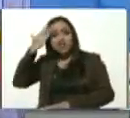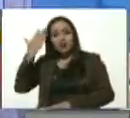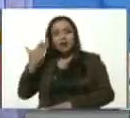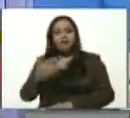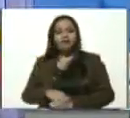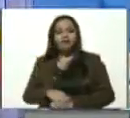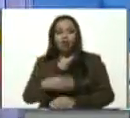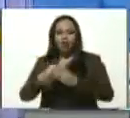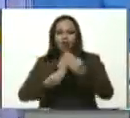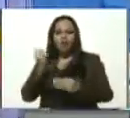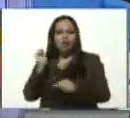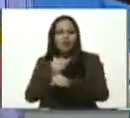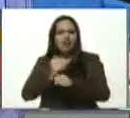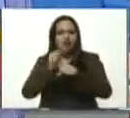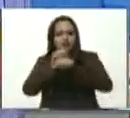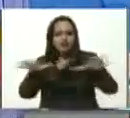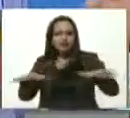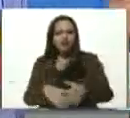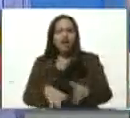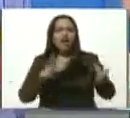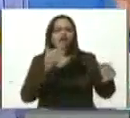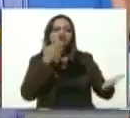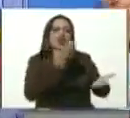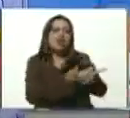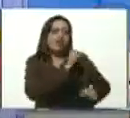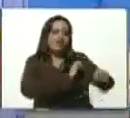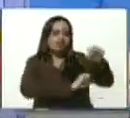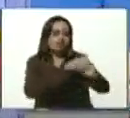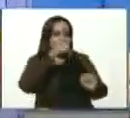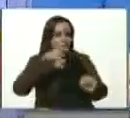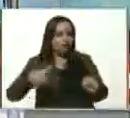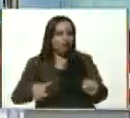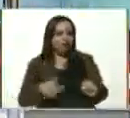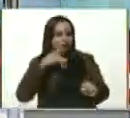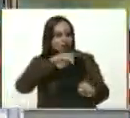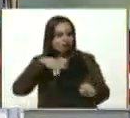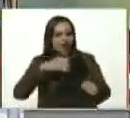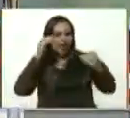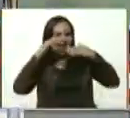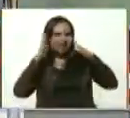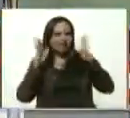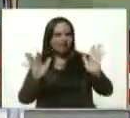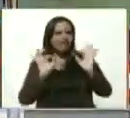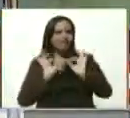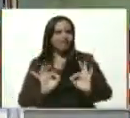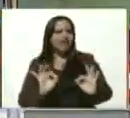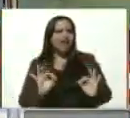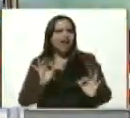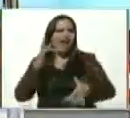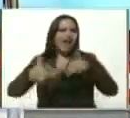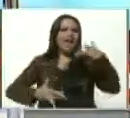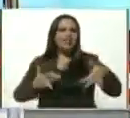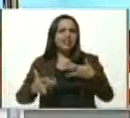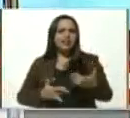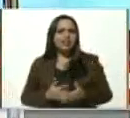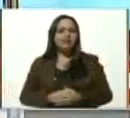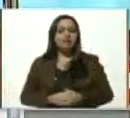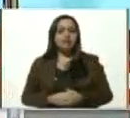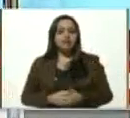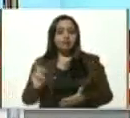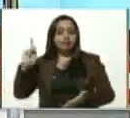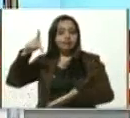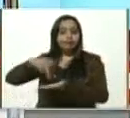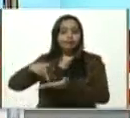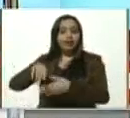desplegado. Gracias, defensor. Muchísimas gracias, defensor, gracias por habernos acompañado. Ustedes. Y estaremos atentos entonces el domingo a la actividad que tenga la Defensoría del Pueblo, y